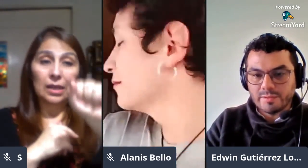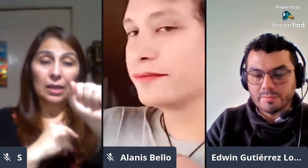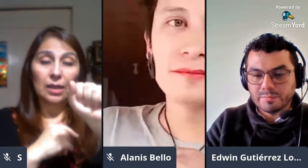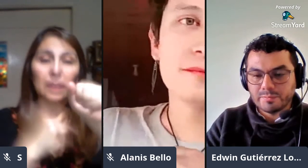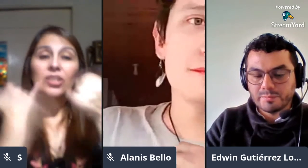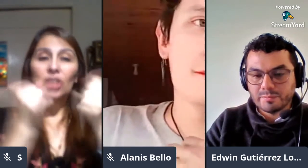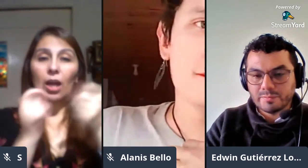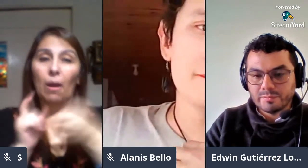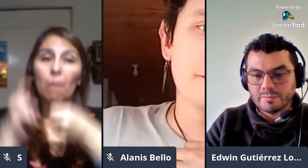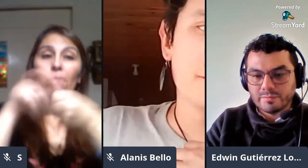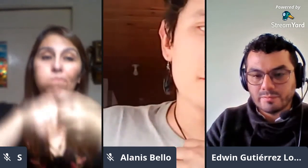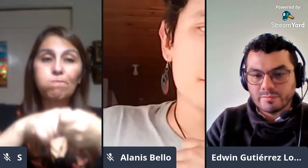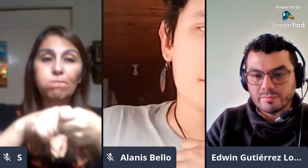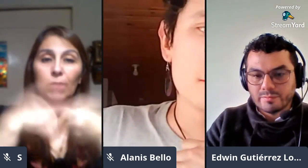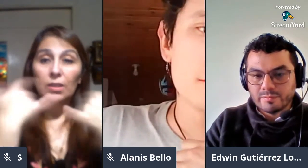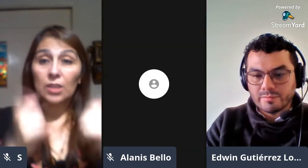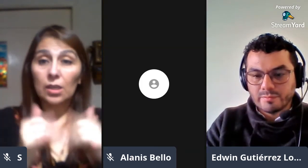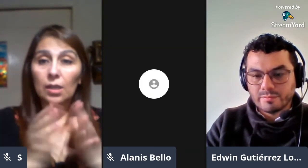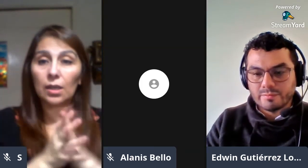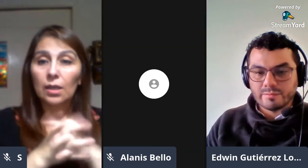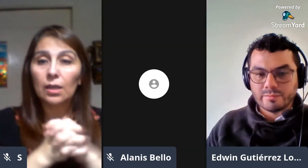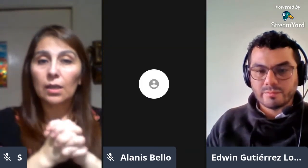Profe Sandra.